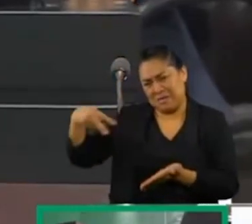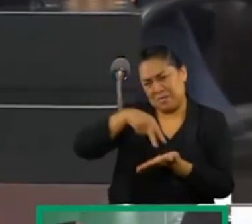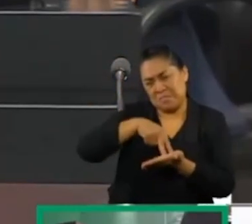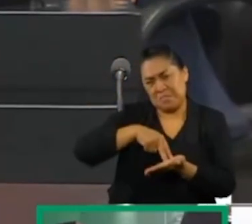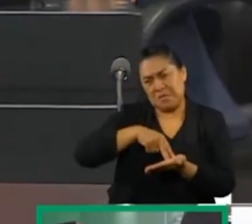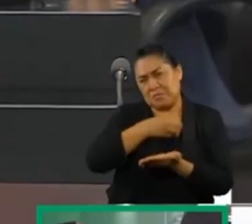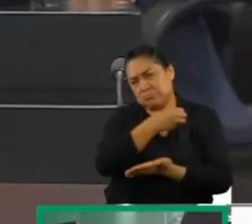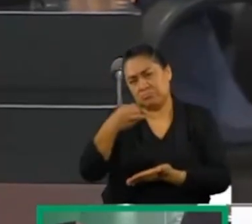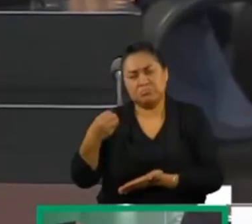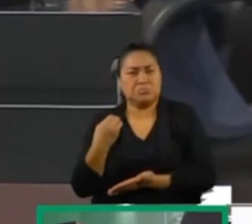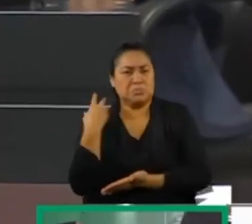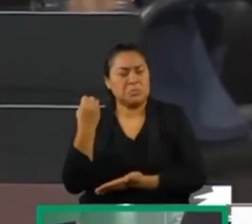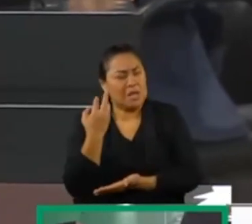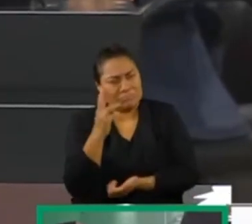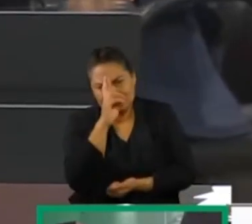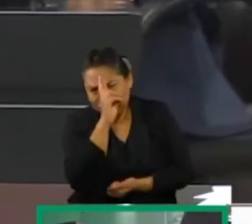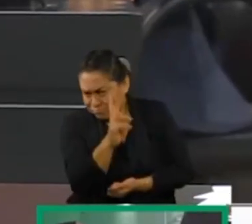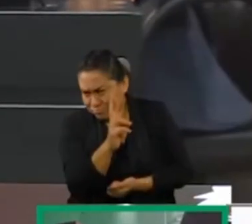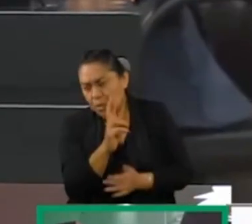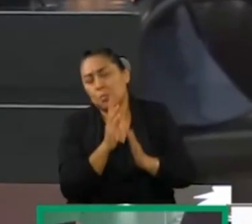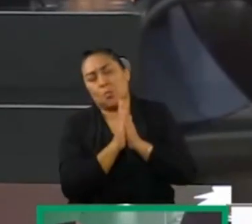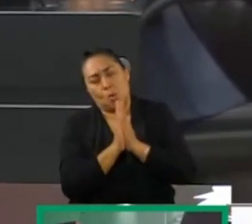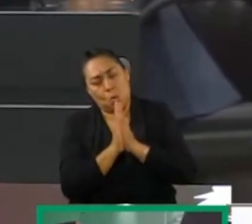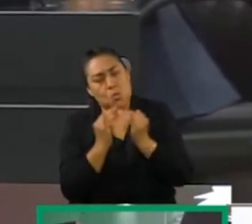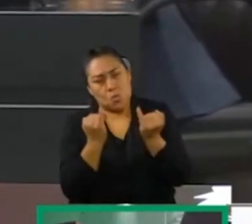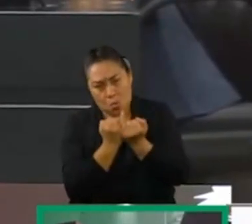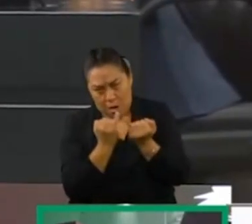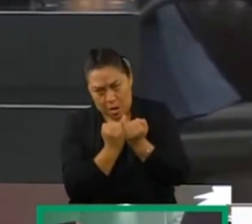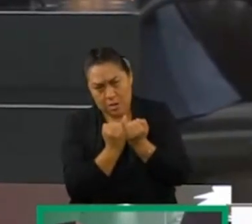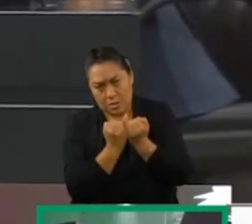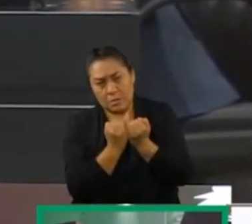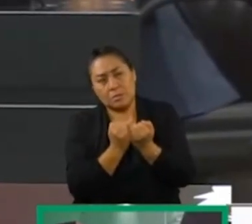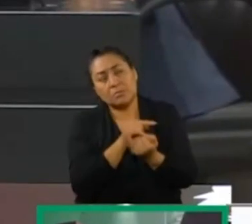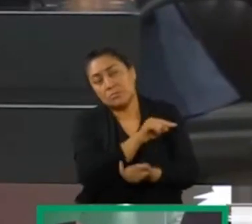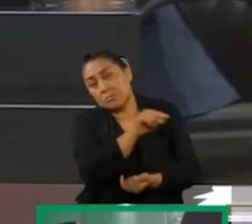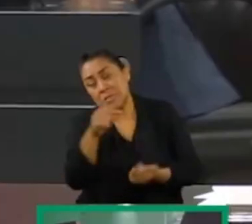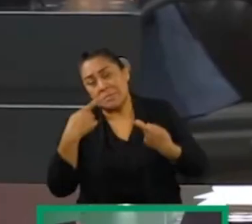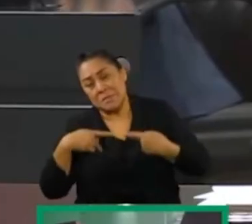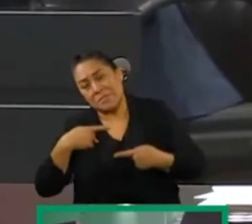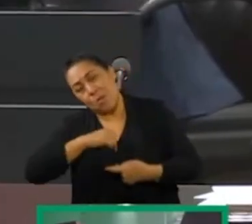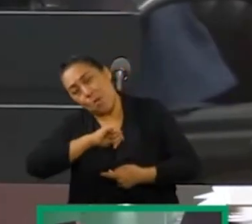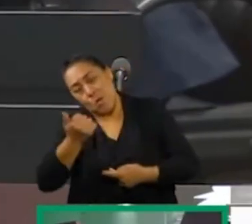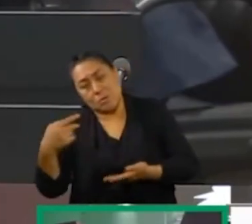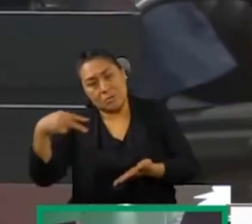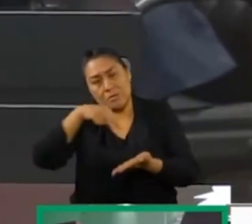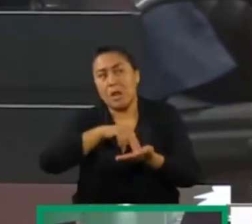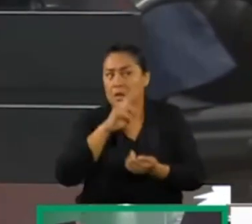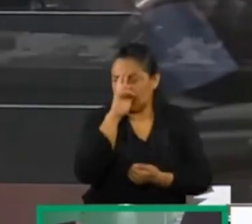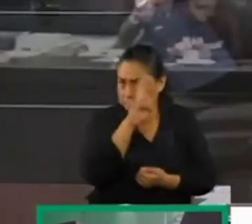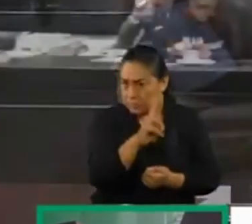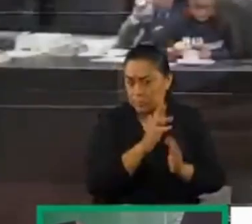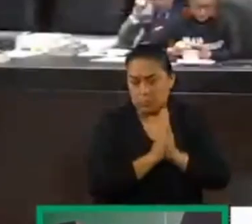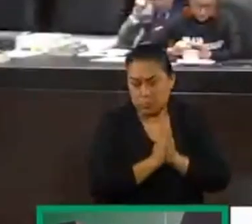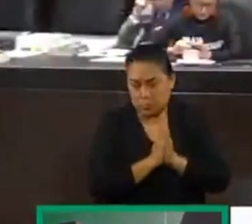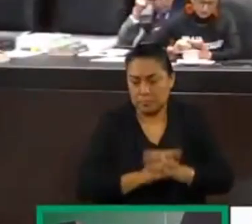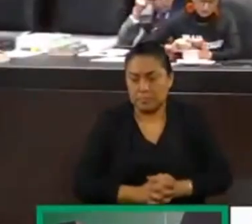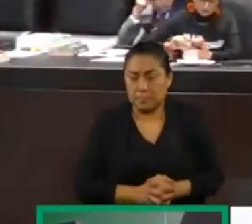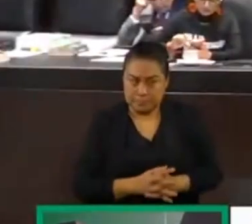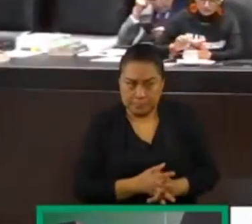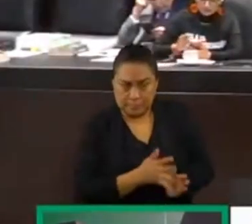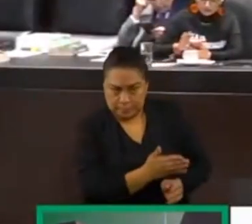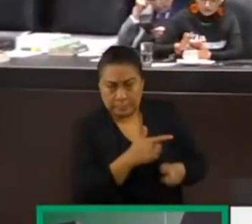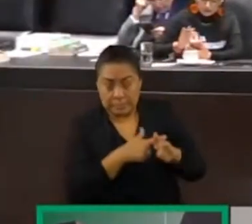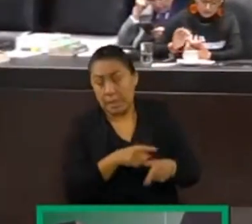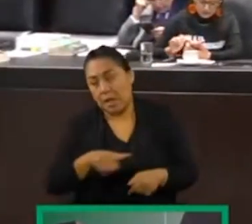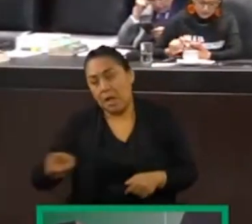respetadas. Pedimos el mismo respeto para los oradores en tribuna. Adelante, diputado Mejía. Añoran el modelo